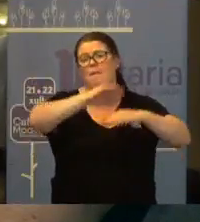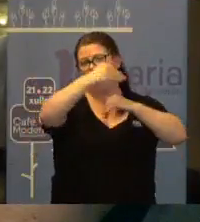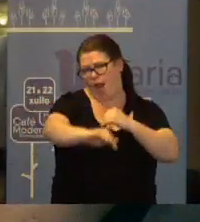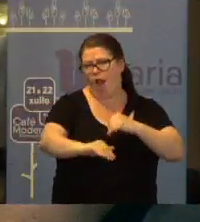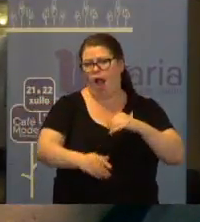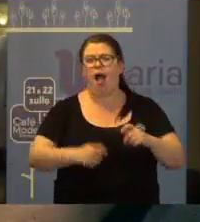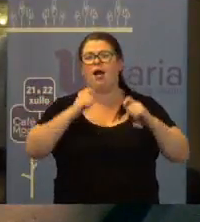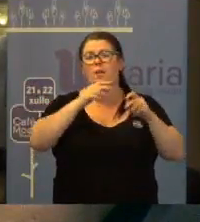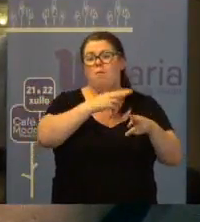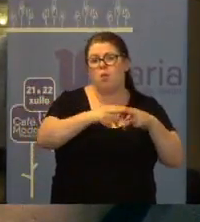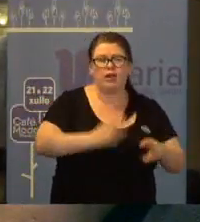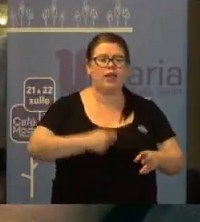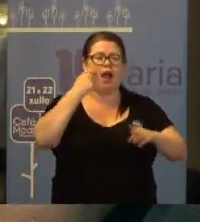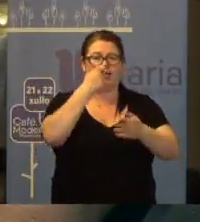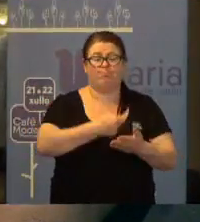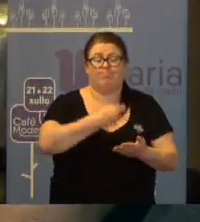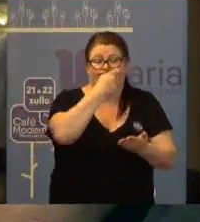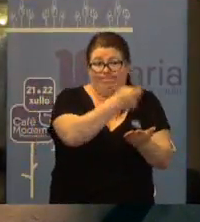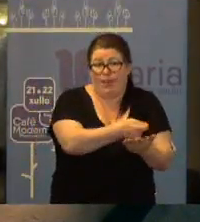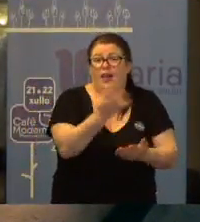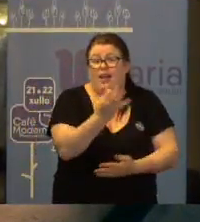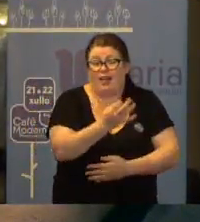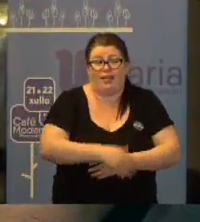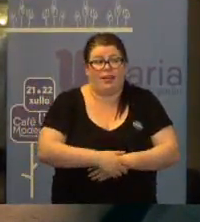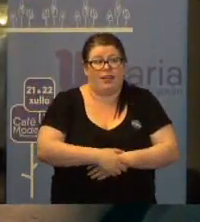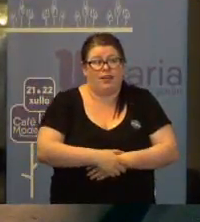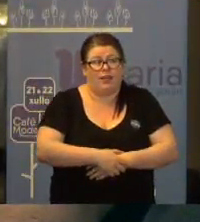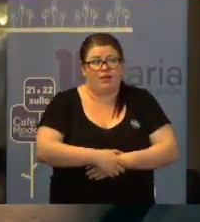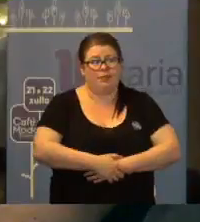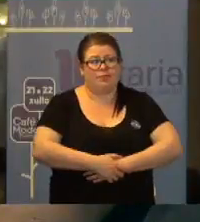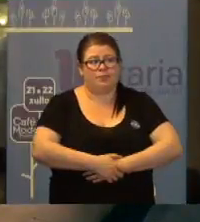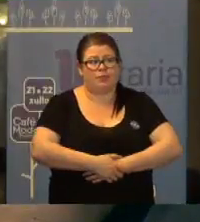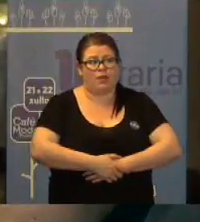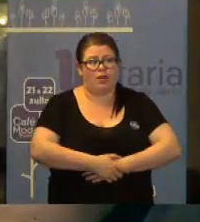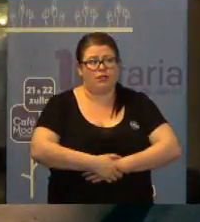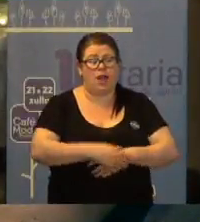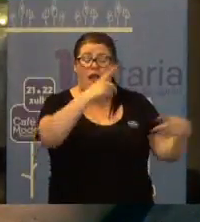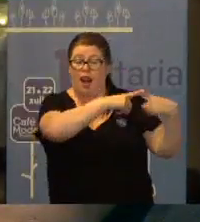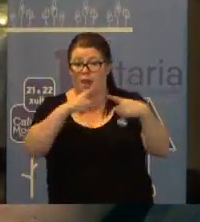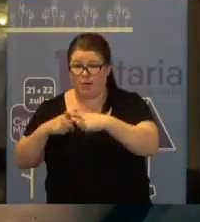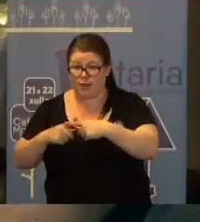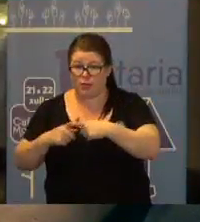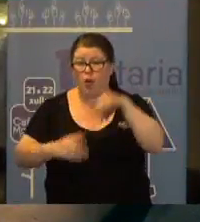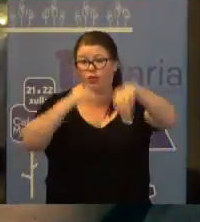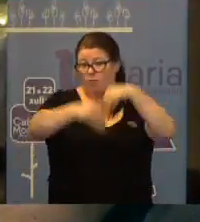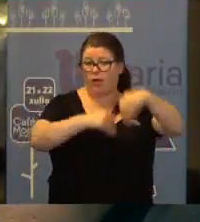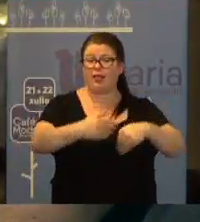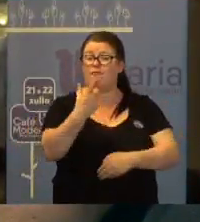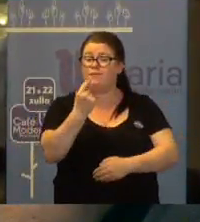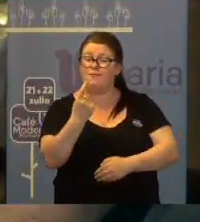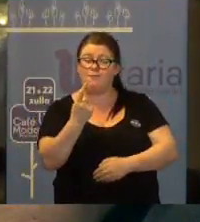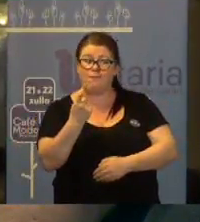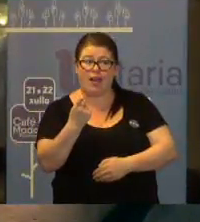política? Pois eu creo precisamente a radicalidade democrática, os elementos democráticos, o que lle vai faltar á